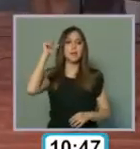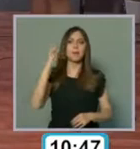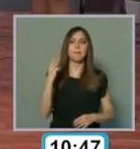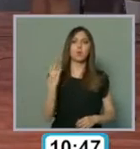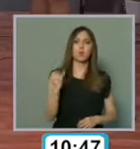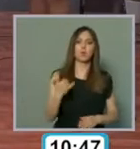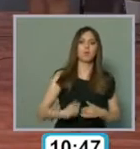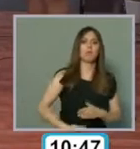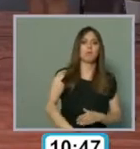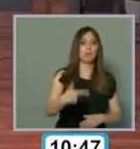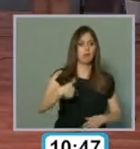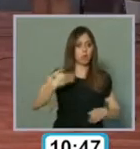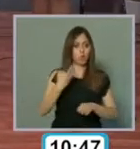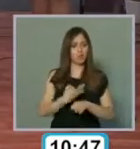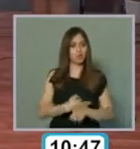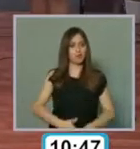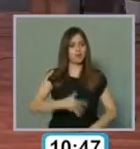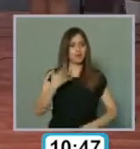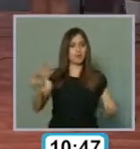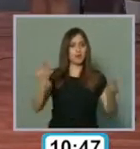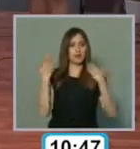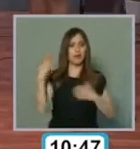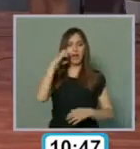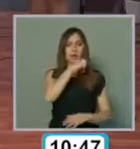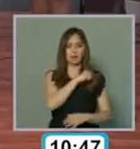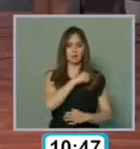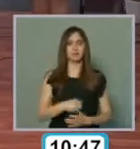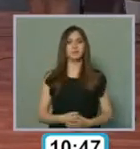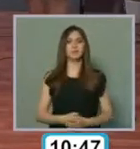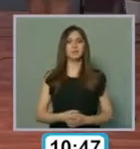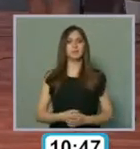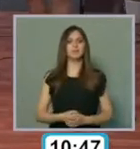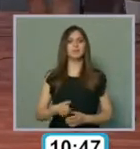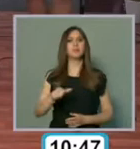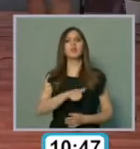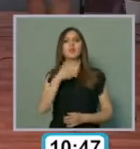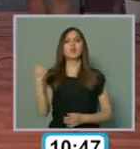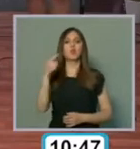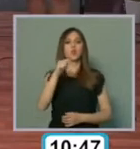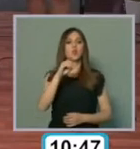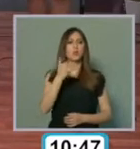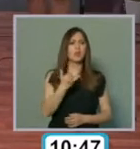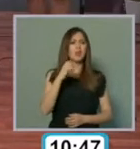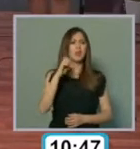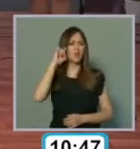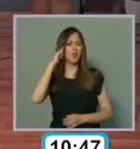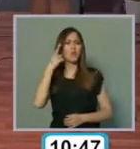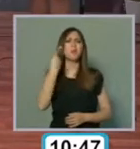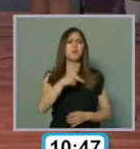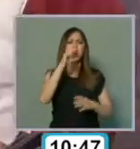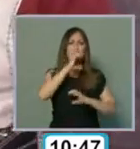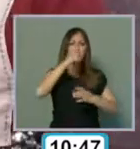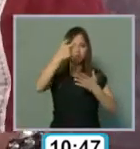agosto, porque el calor no para en ninguna parte. Y bueno, está el tema Tony está enojado. Cuéntenos de estos sencillos. Bueno,